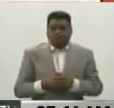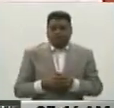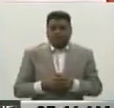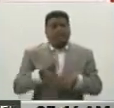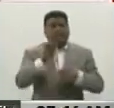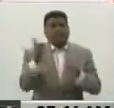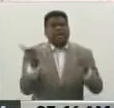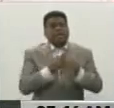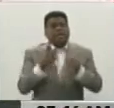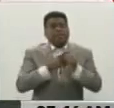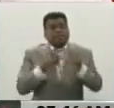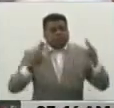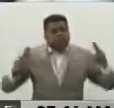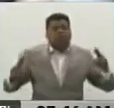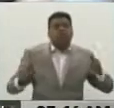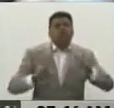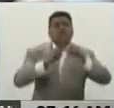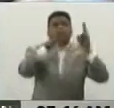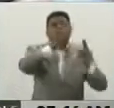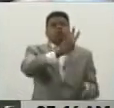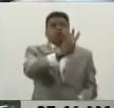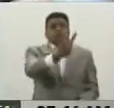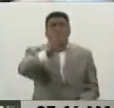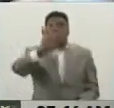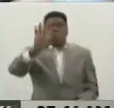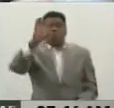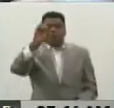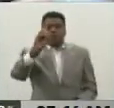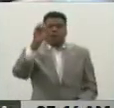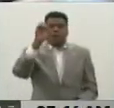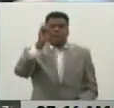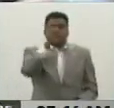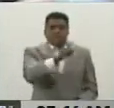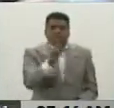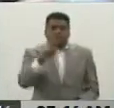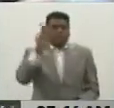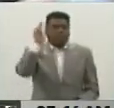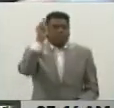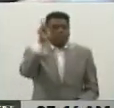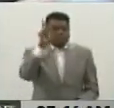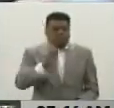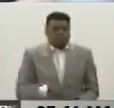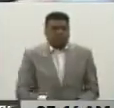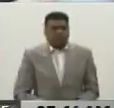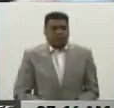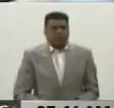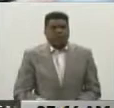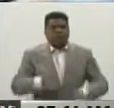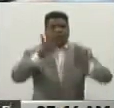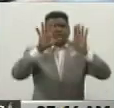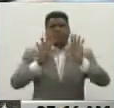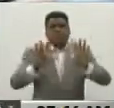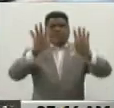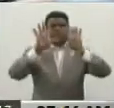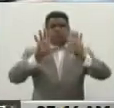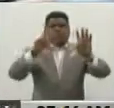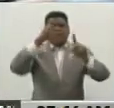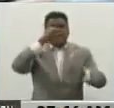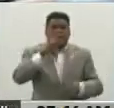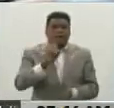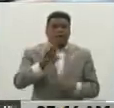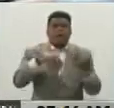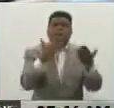primer encuentro de 240 facilitadores, nosotros pudimos detectar personas desde los 19 años de edad hasta los 62 años de